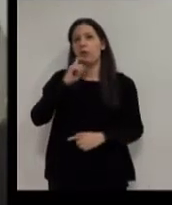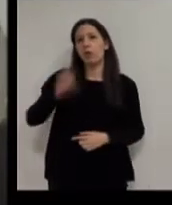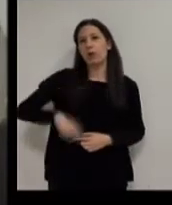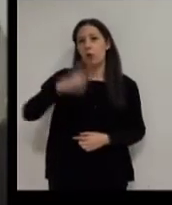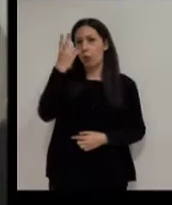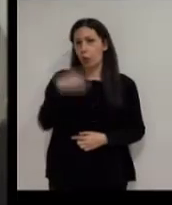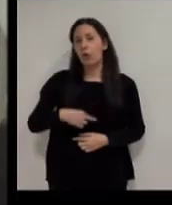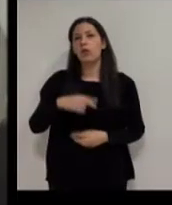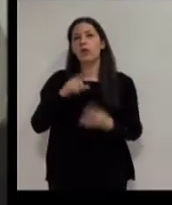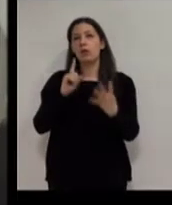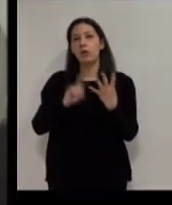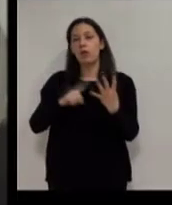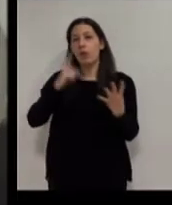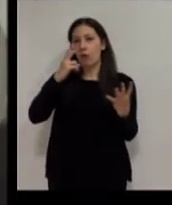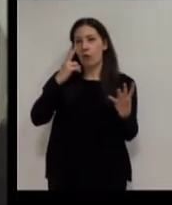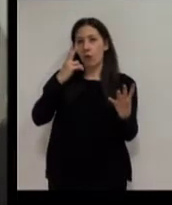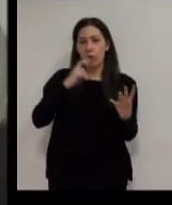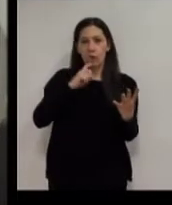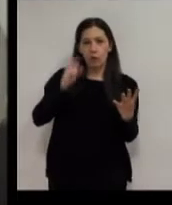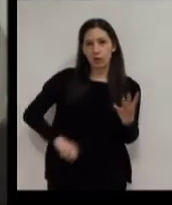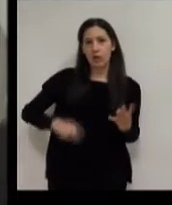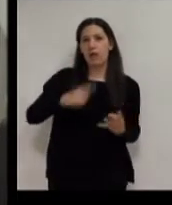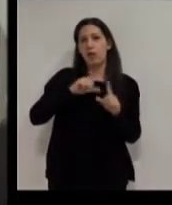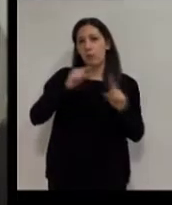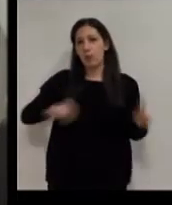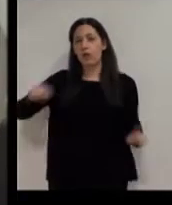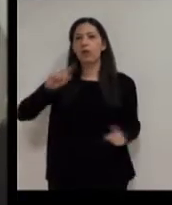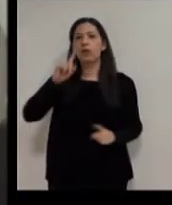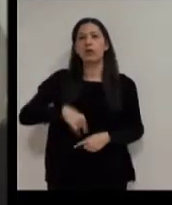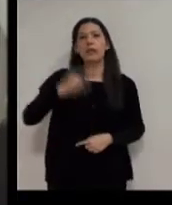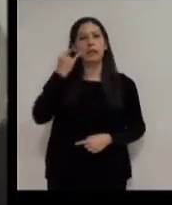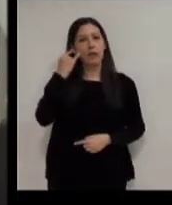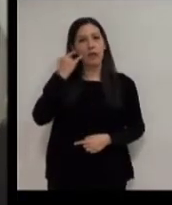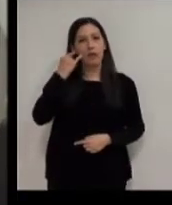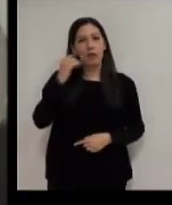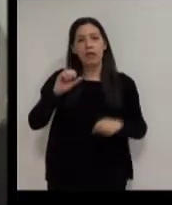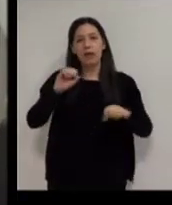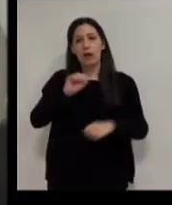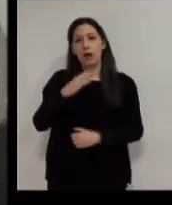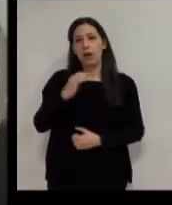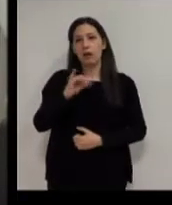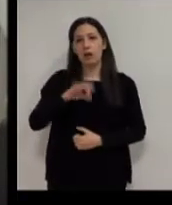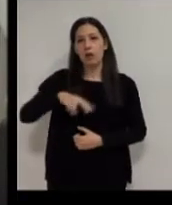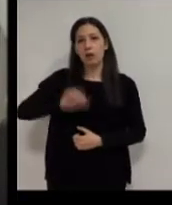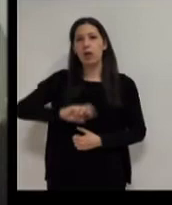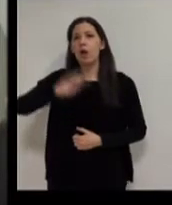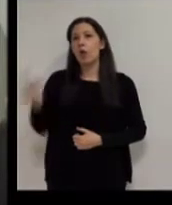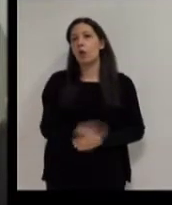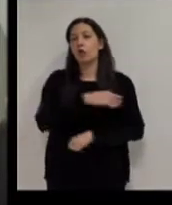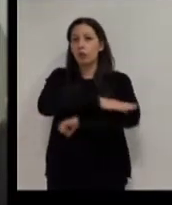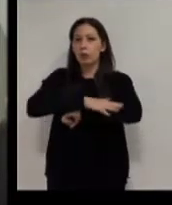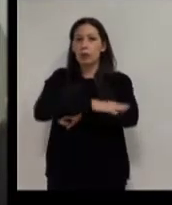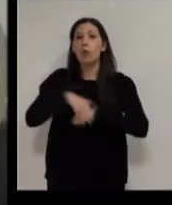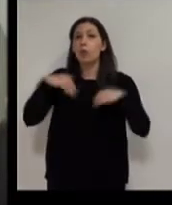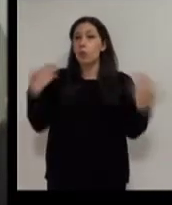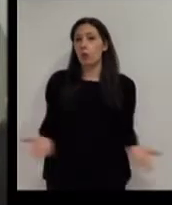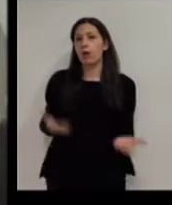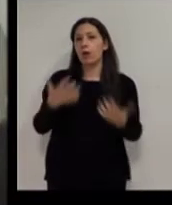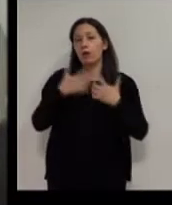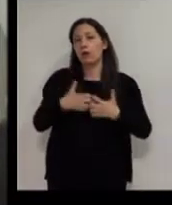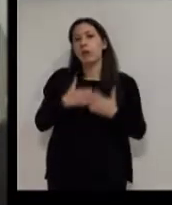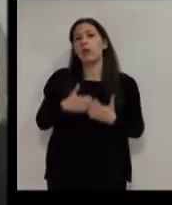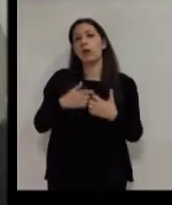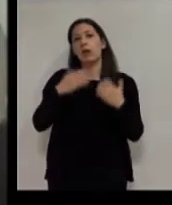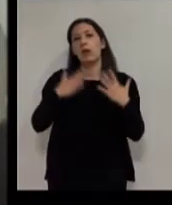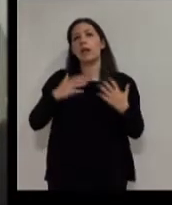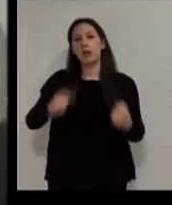Fundación 11, la Fundación Vodafone, Telefónica, Acciona, otro ministerio que también está representado, que es el Ministerio de Industria,